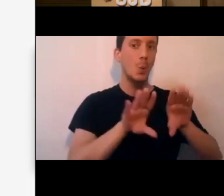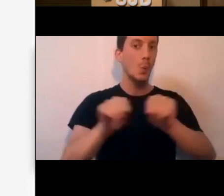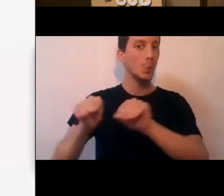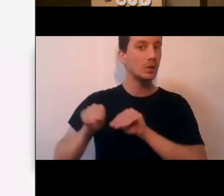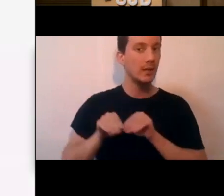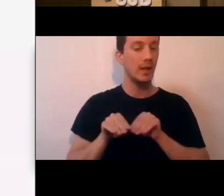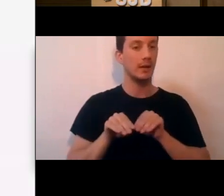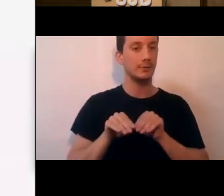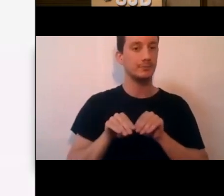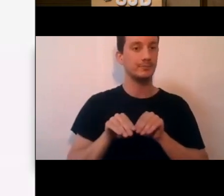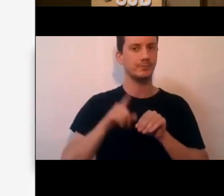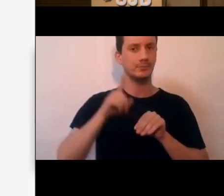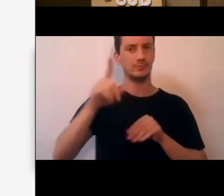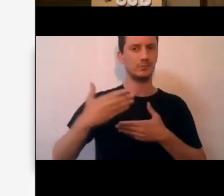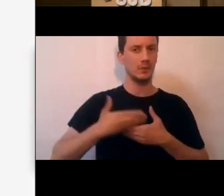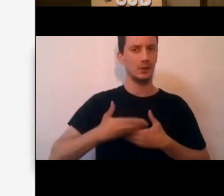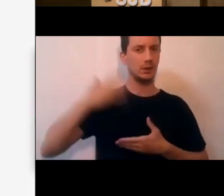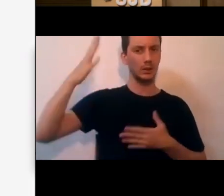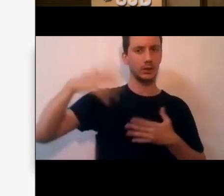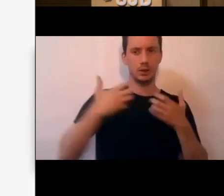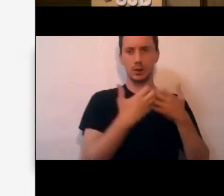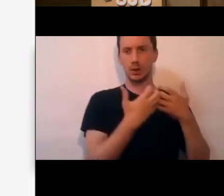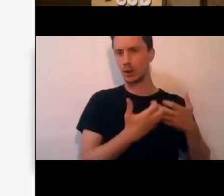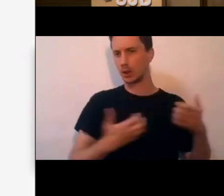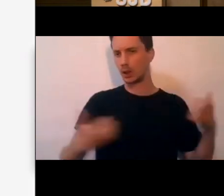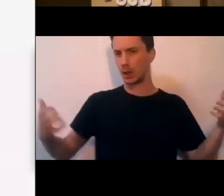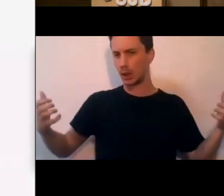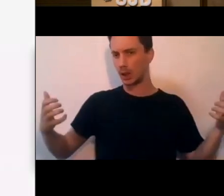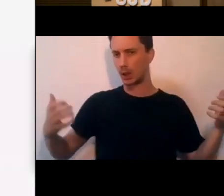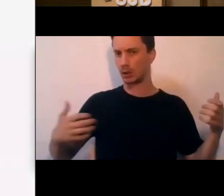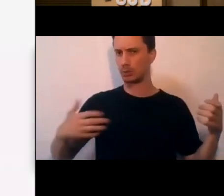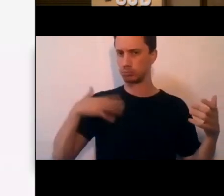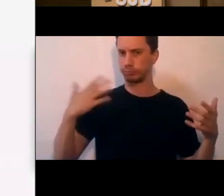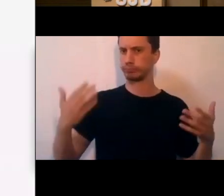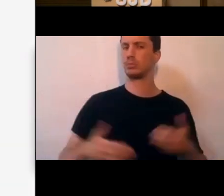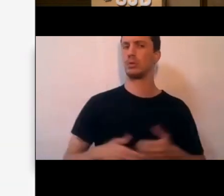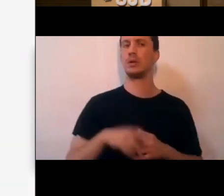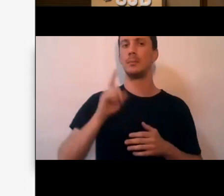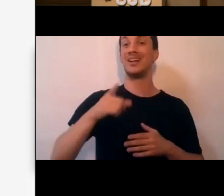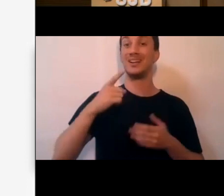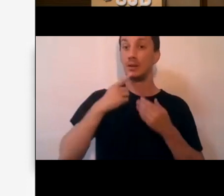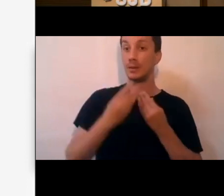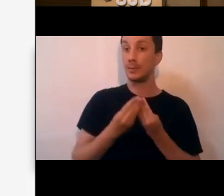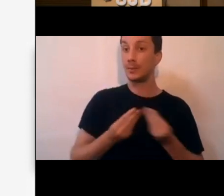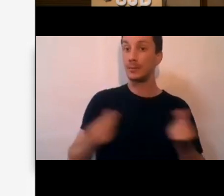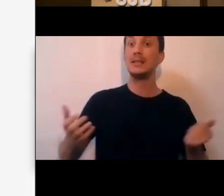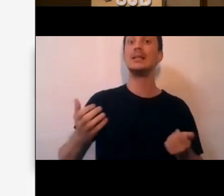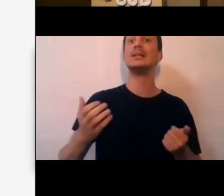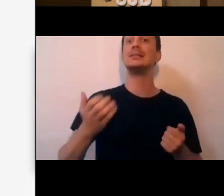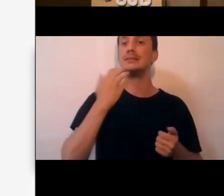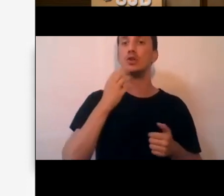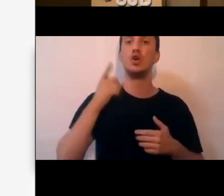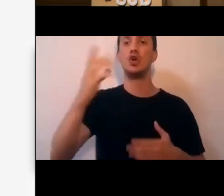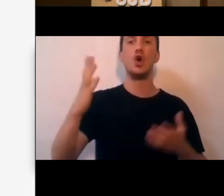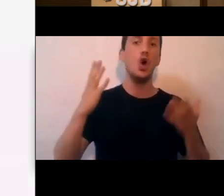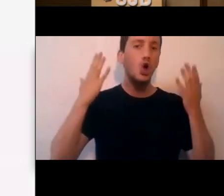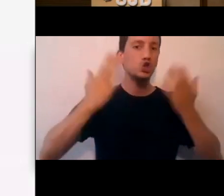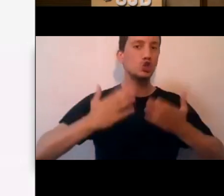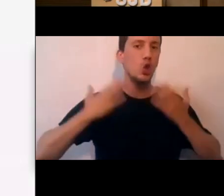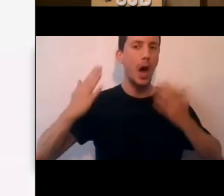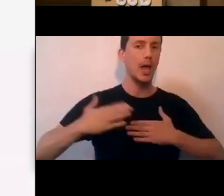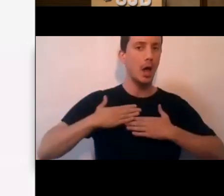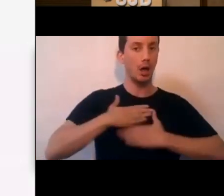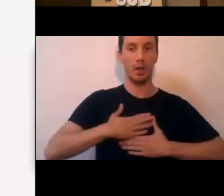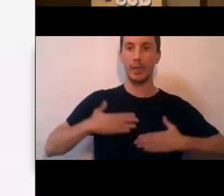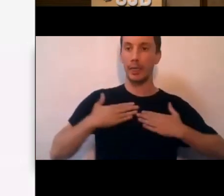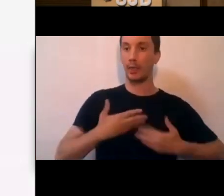no permanecen todas las horas que quieras, pero se van si tú los frotas con la toalla. Pero